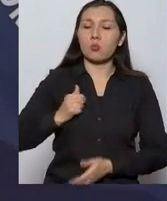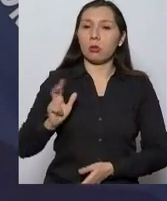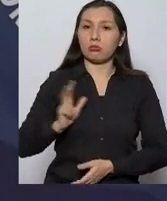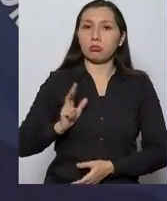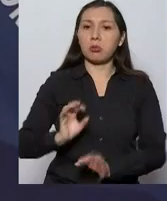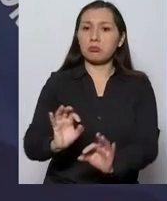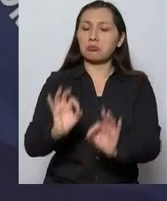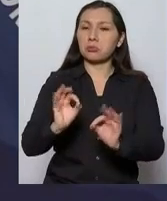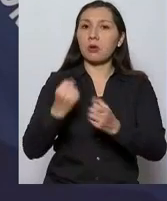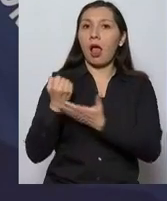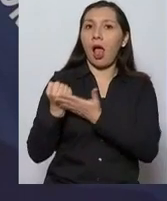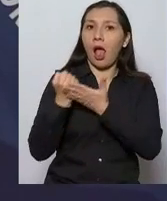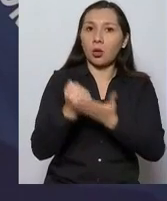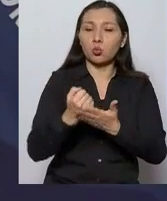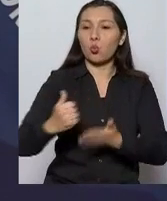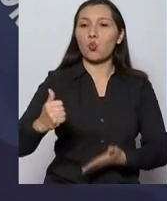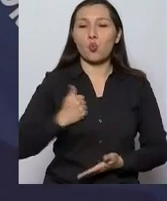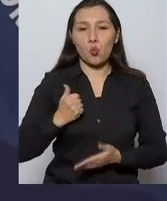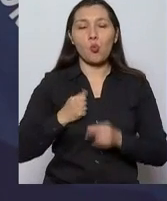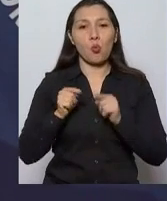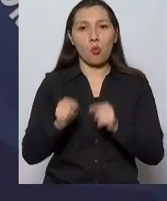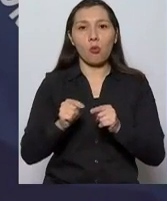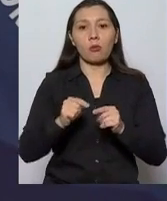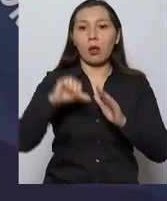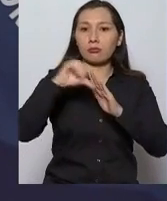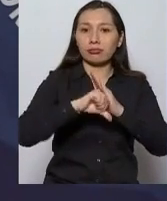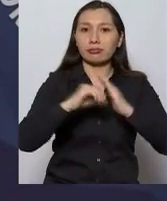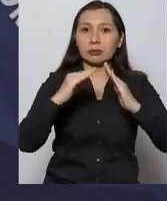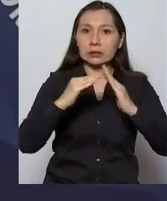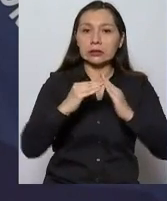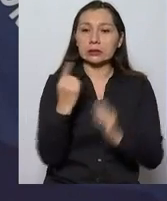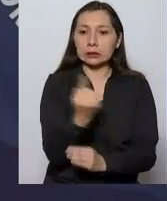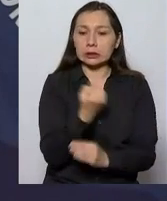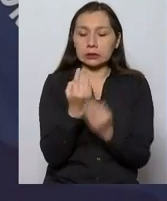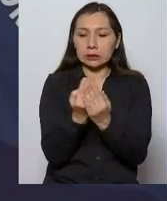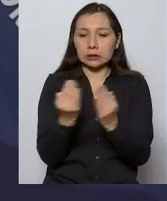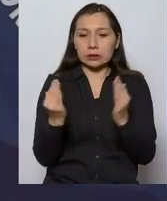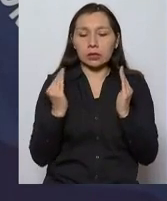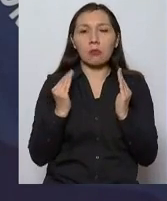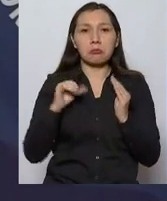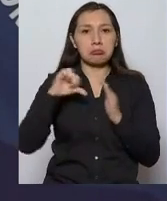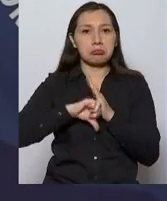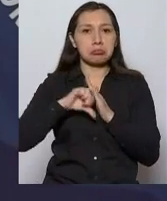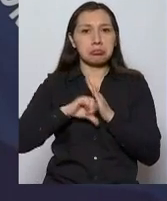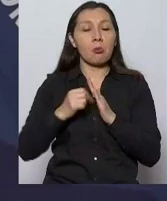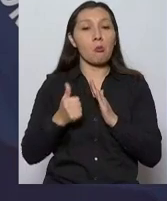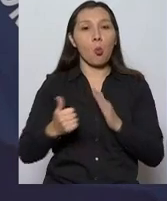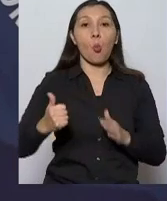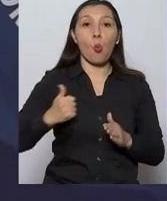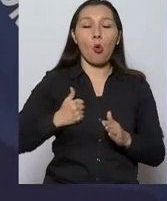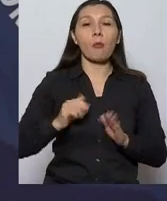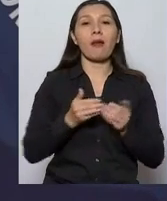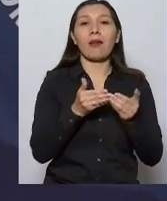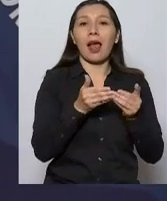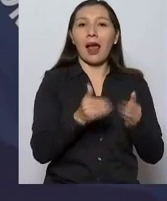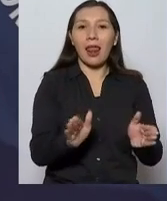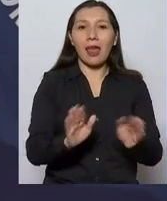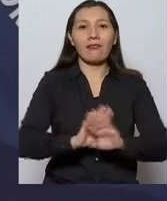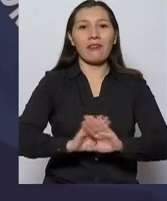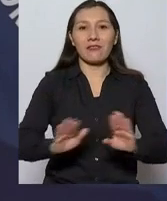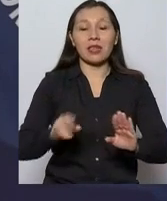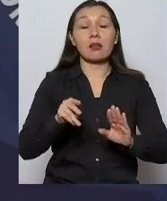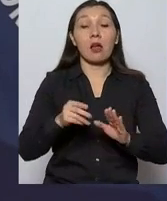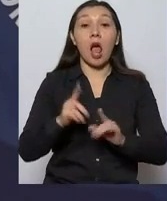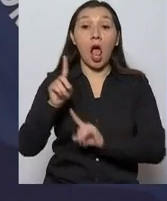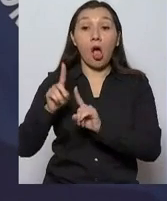conducta heroica de cumplimiento de los aislamientos y confinamientos por la cuarentena, lo que les ha producido, por supuesto,